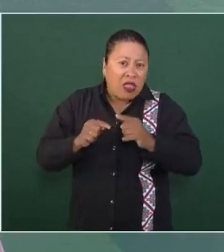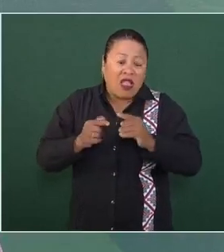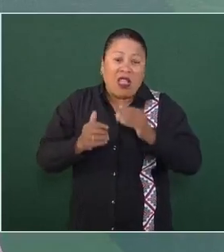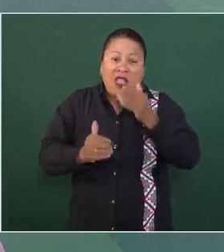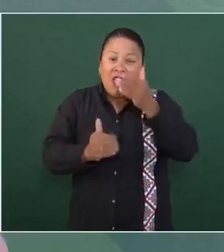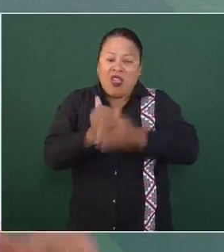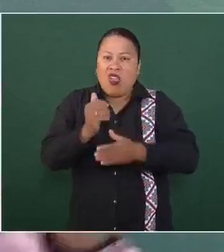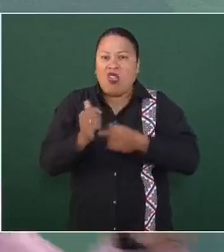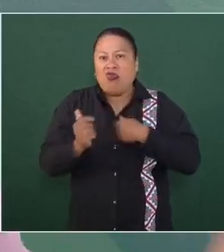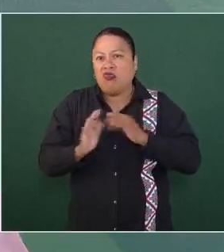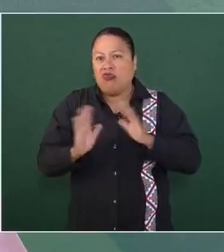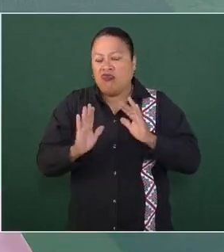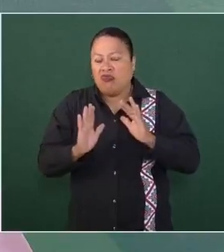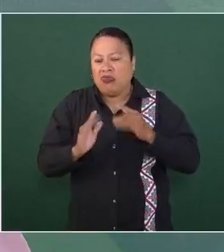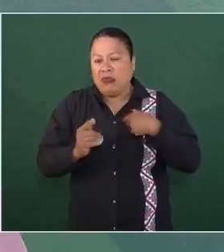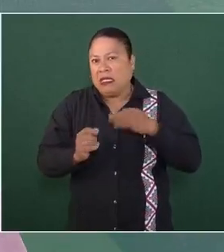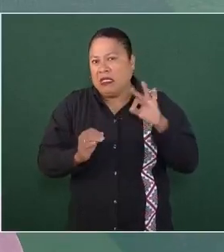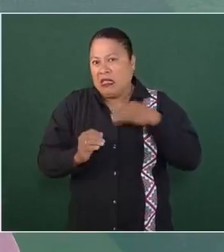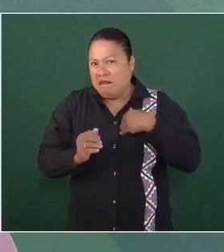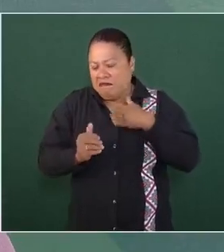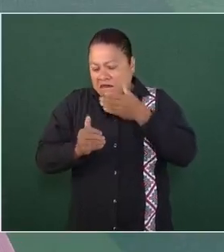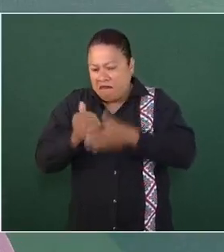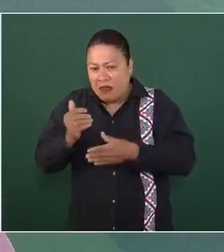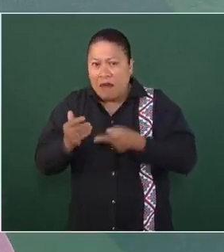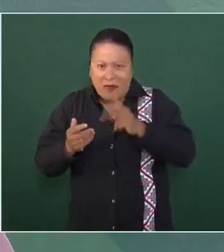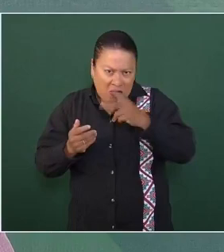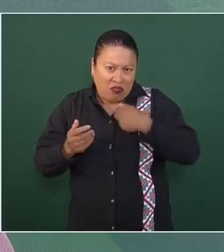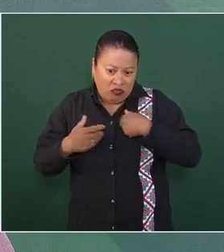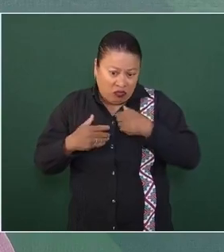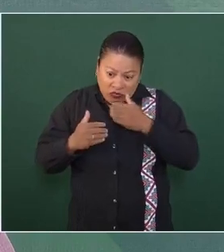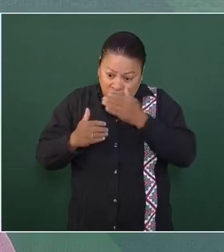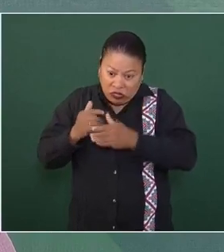dejar todo este